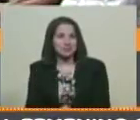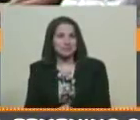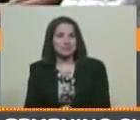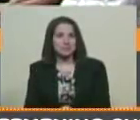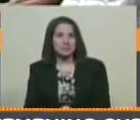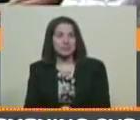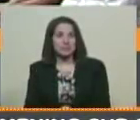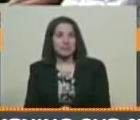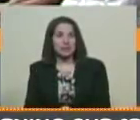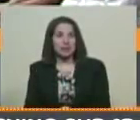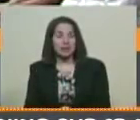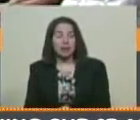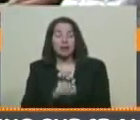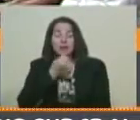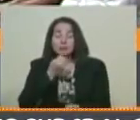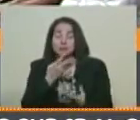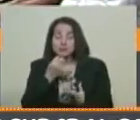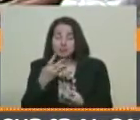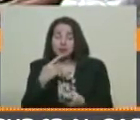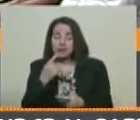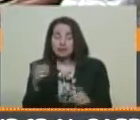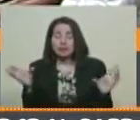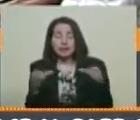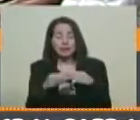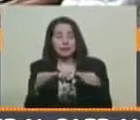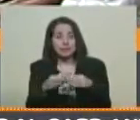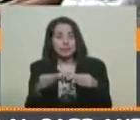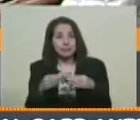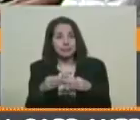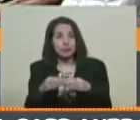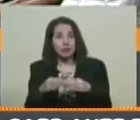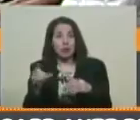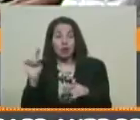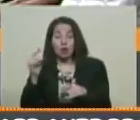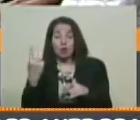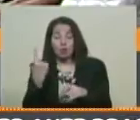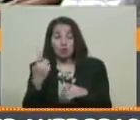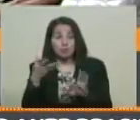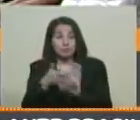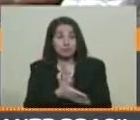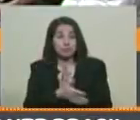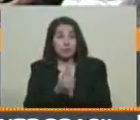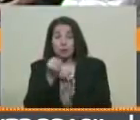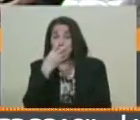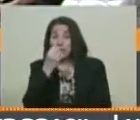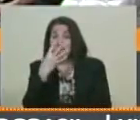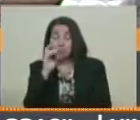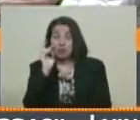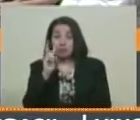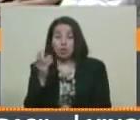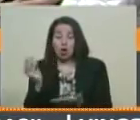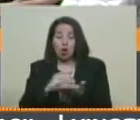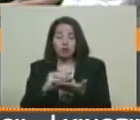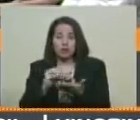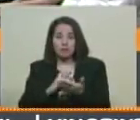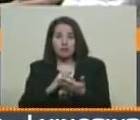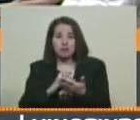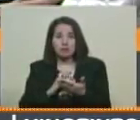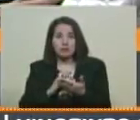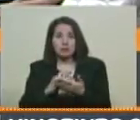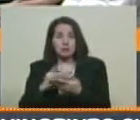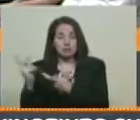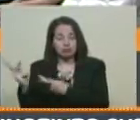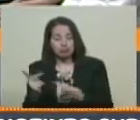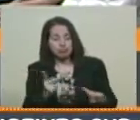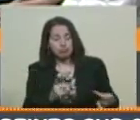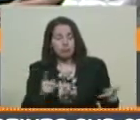Como les comentaba, continúa esta reunión en el despacho número uno del Palacio de Miraflores, pero nosotros vamos a retornar este contacto